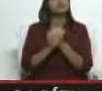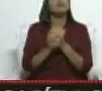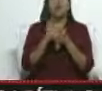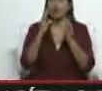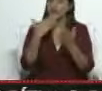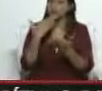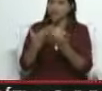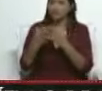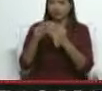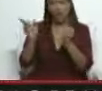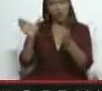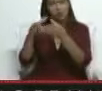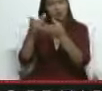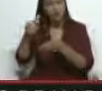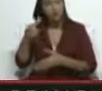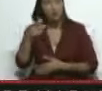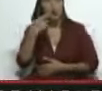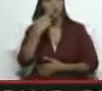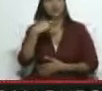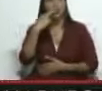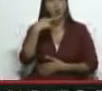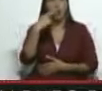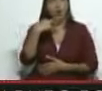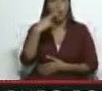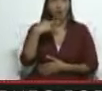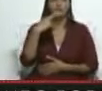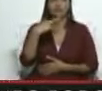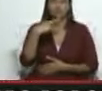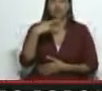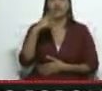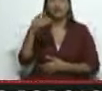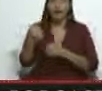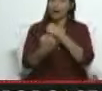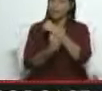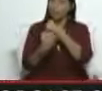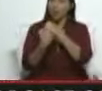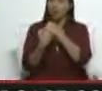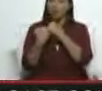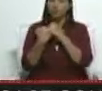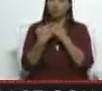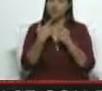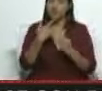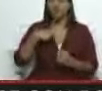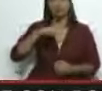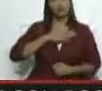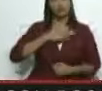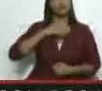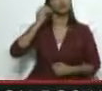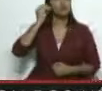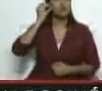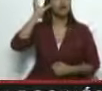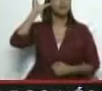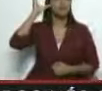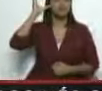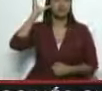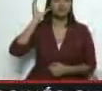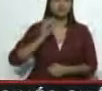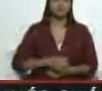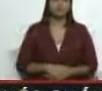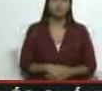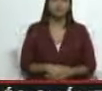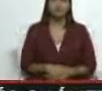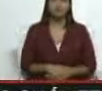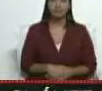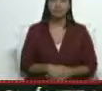una cincuentenaria organización Que su apoyo dice mucho de nuestra capacidad por conciliar ayer en la